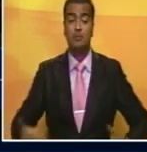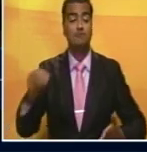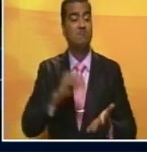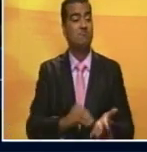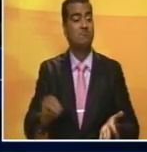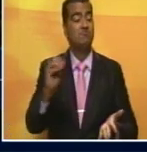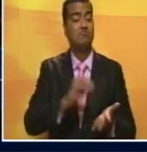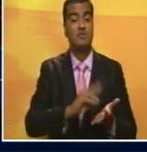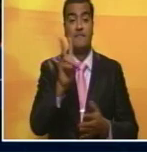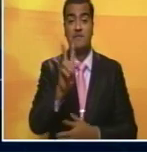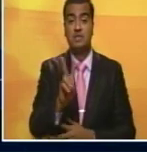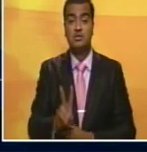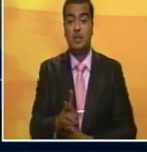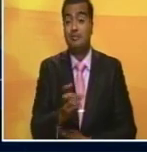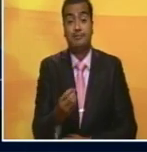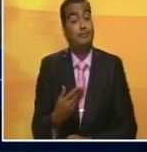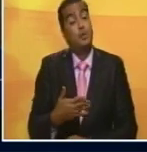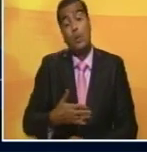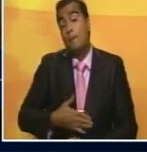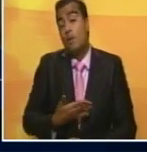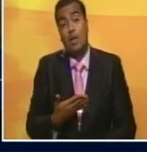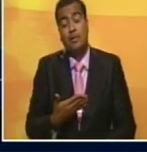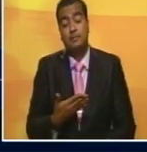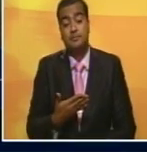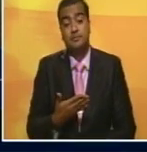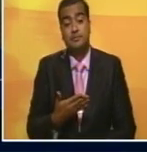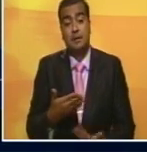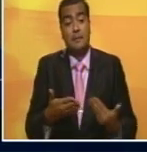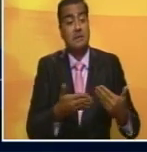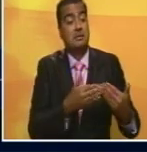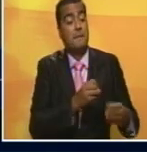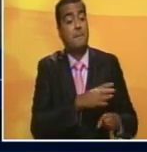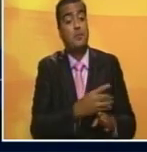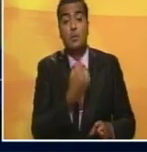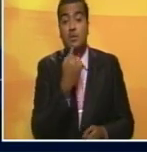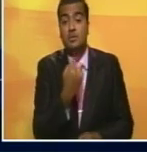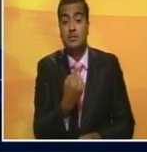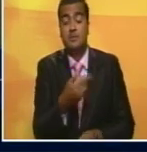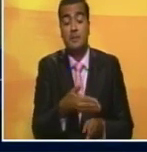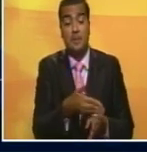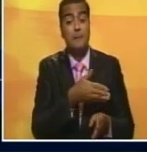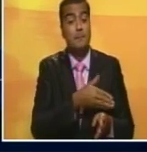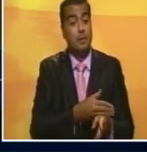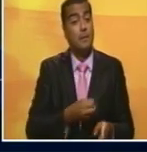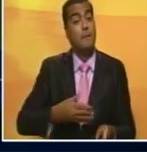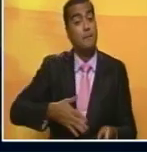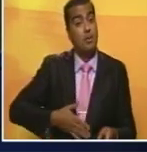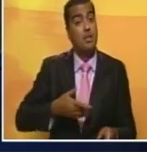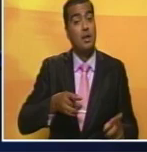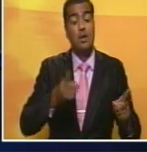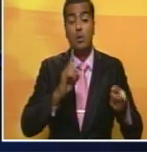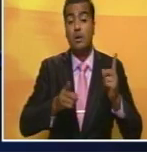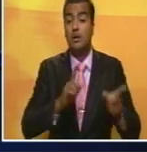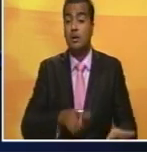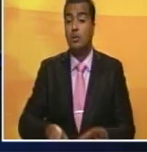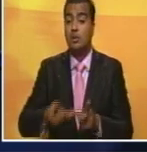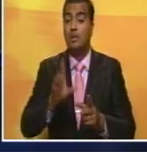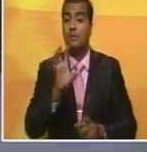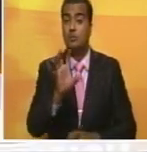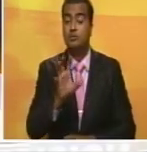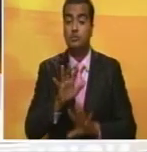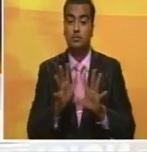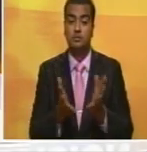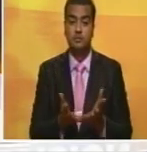reiterada y sostuvo que no se puede dejar pasar porque, según Gallegos, posteriormente puede pasar en cualquier parte del